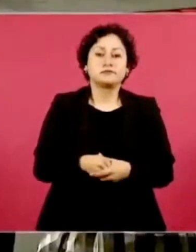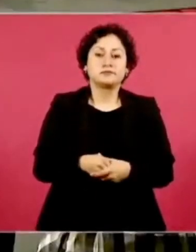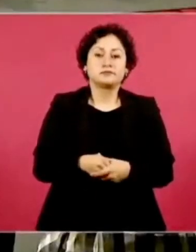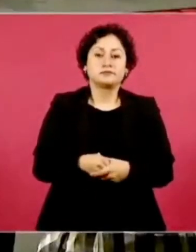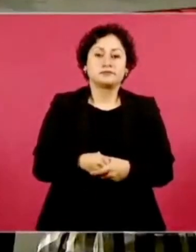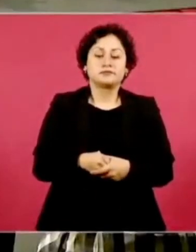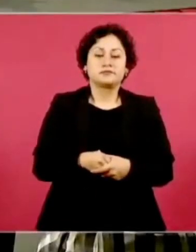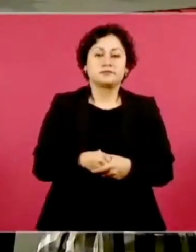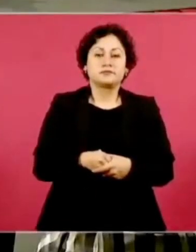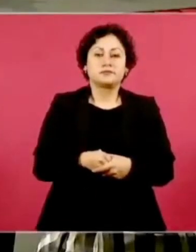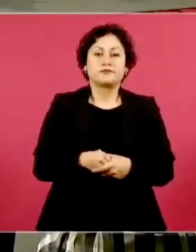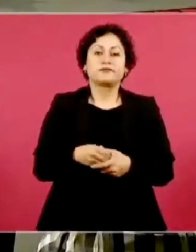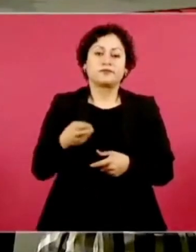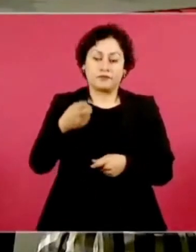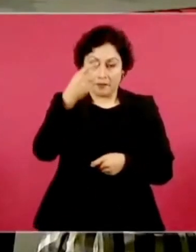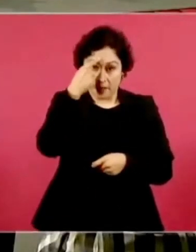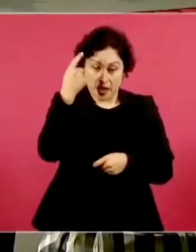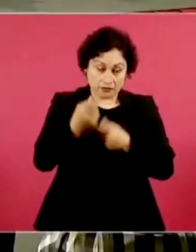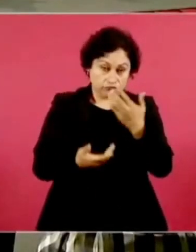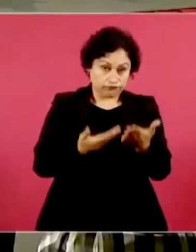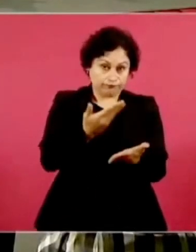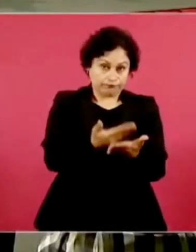establecer.